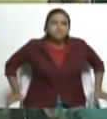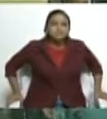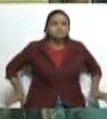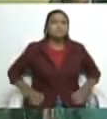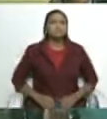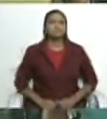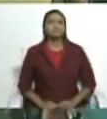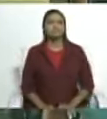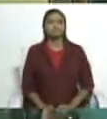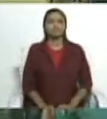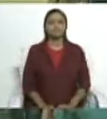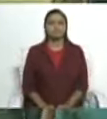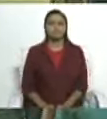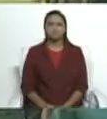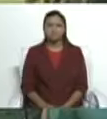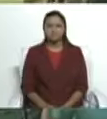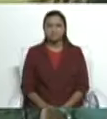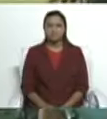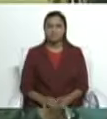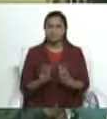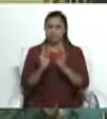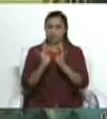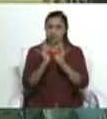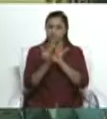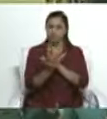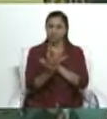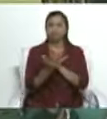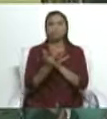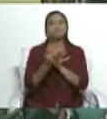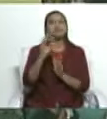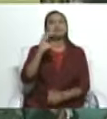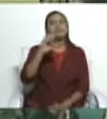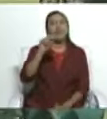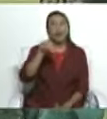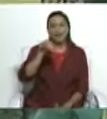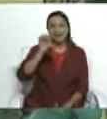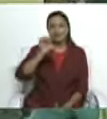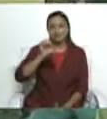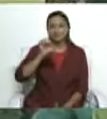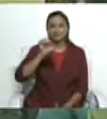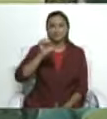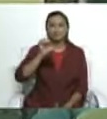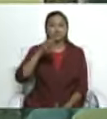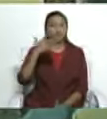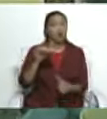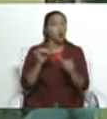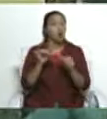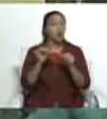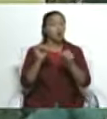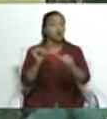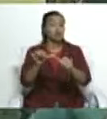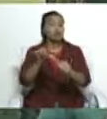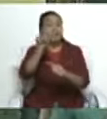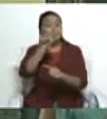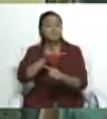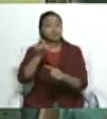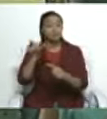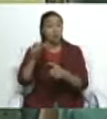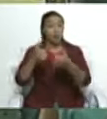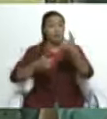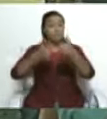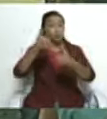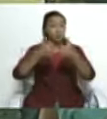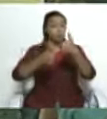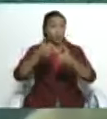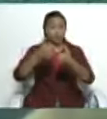Así es, establecemos nuevamente el contacto informativo desde la sede del Consejo Nacional Electoral porque continúa el proceso de postulaciones. Escuchemos